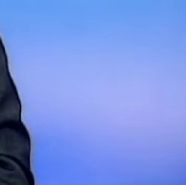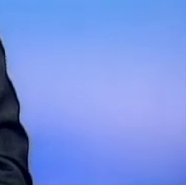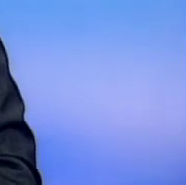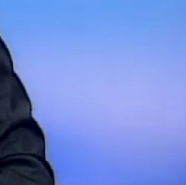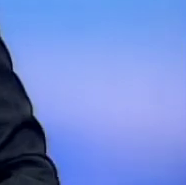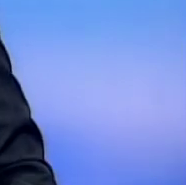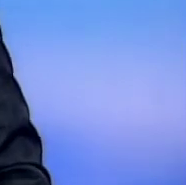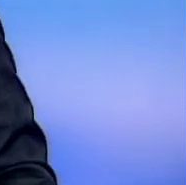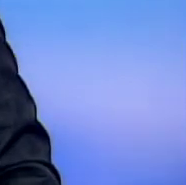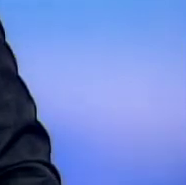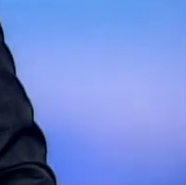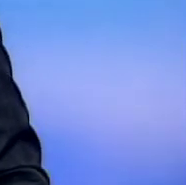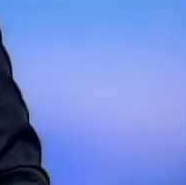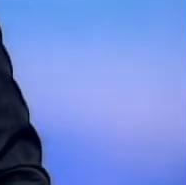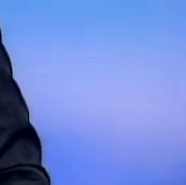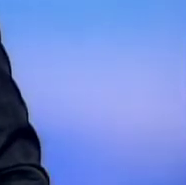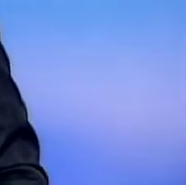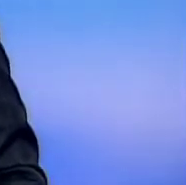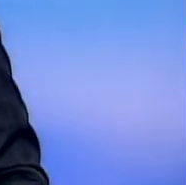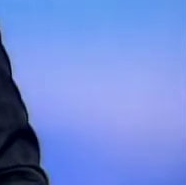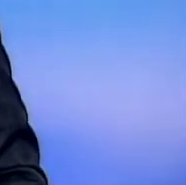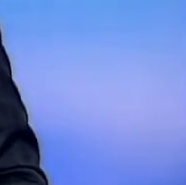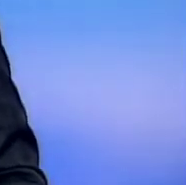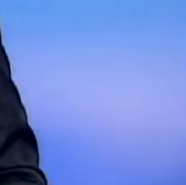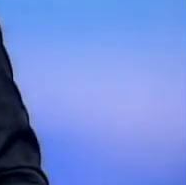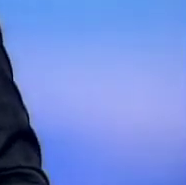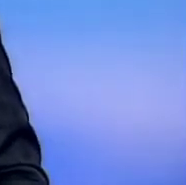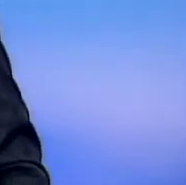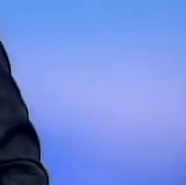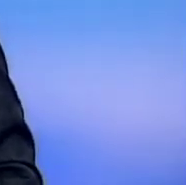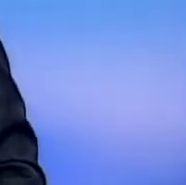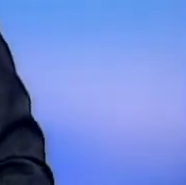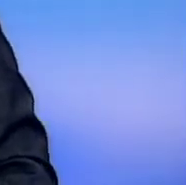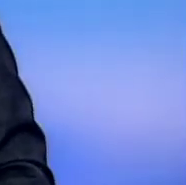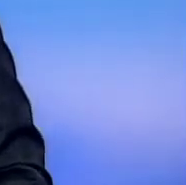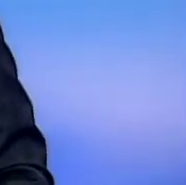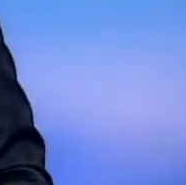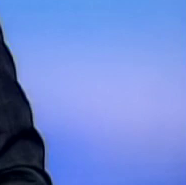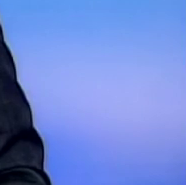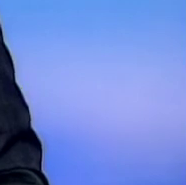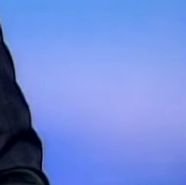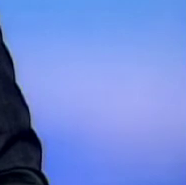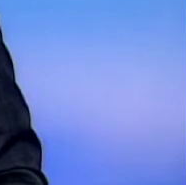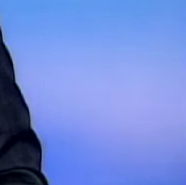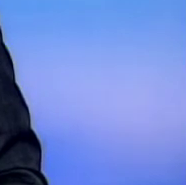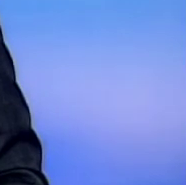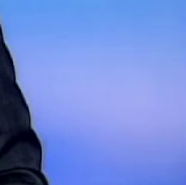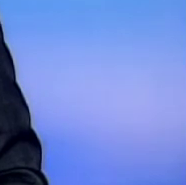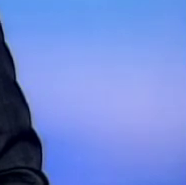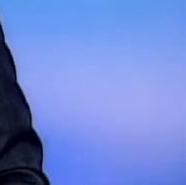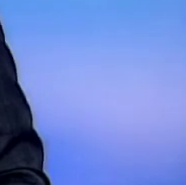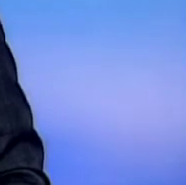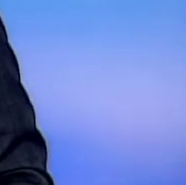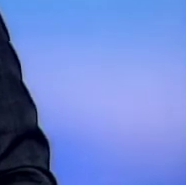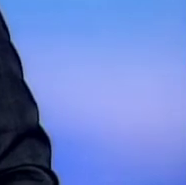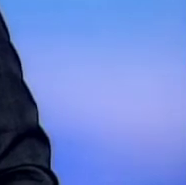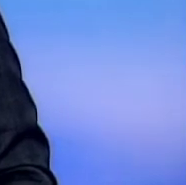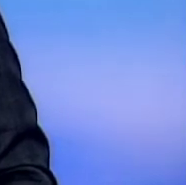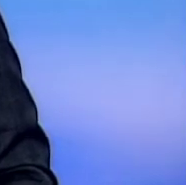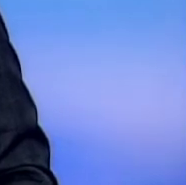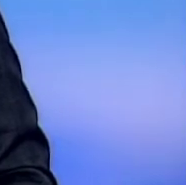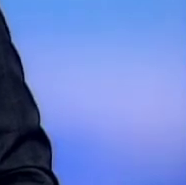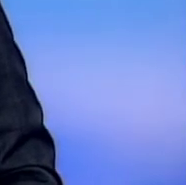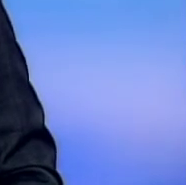Los Teques y en la estación Las Adjuntas de la línea 2 de Caracas fueron restablecidos luego de que estuviera suspendido la mañana de este martes por un